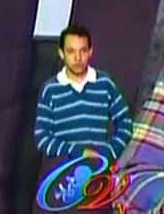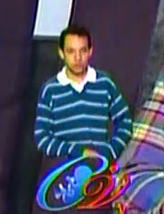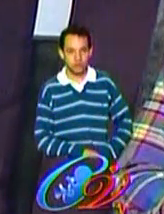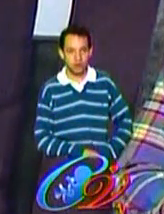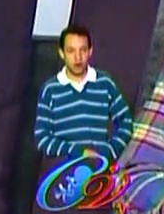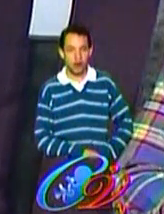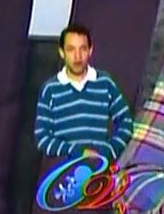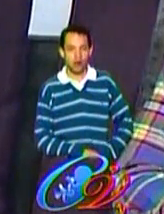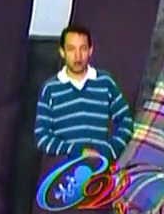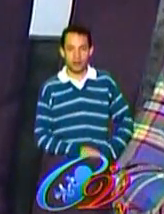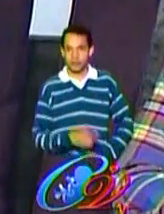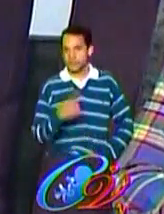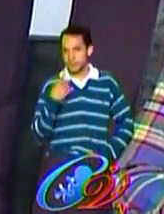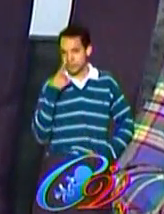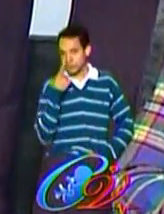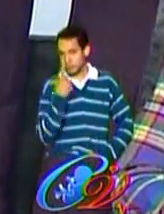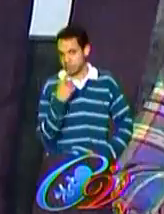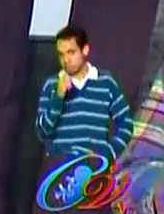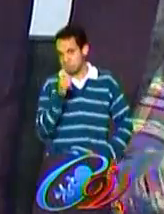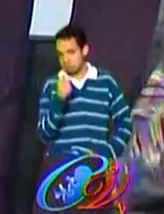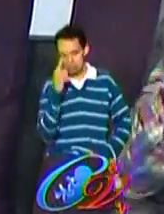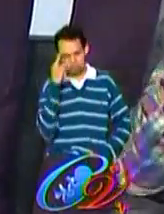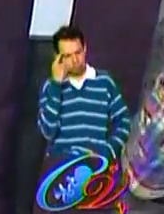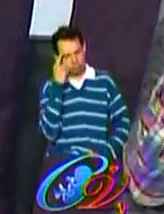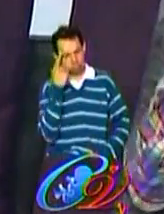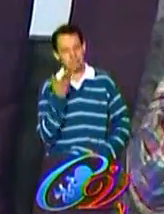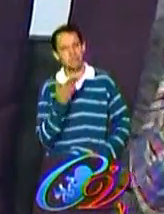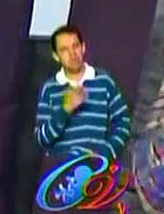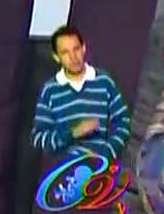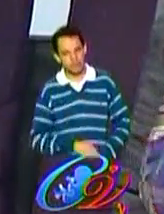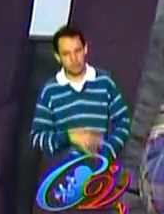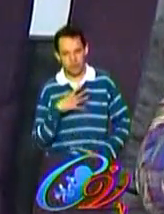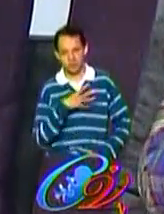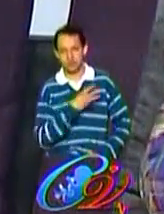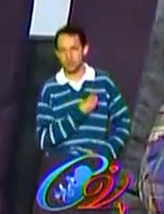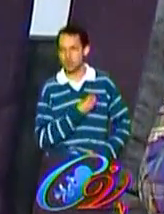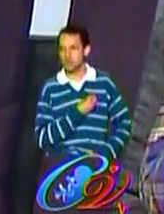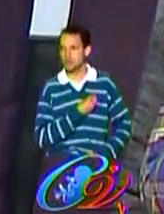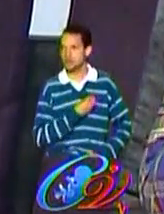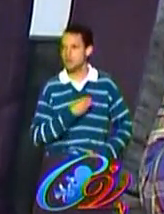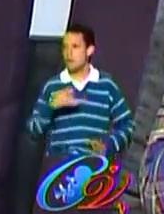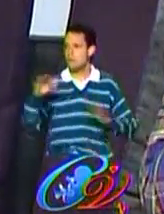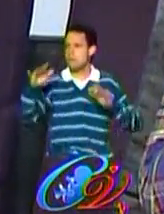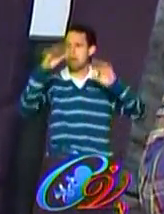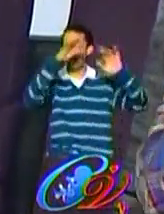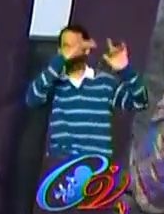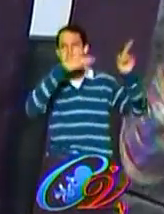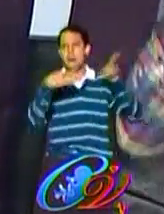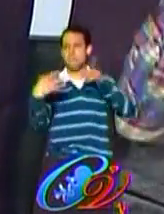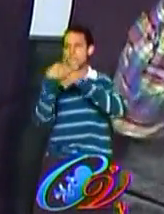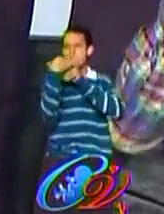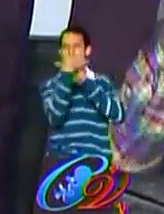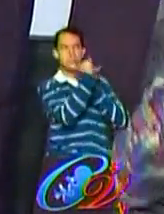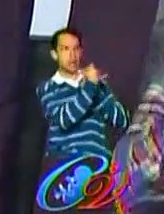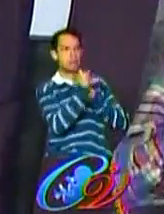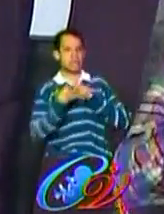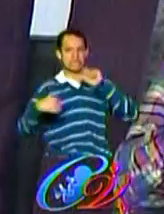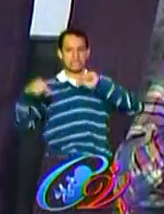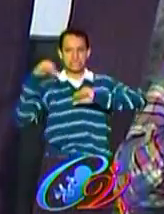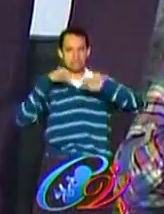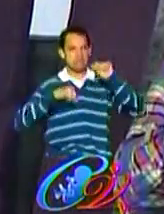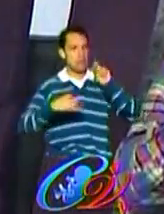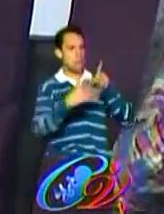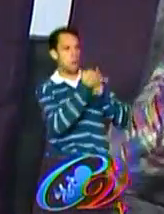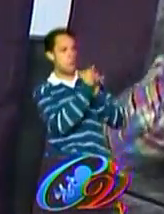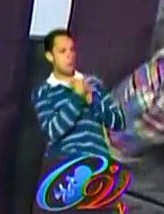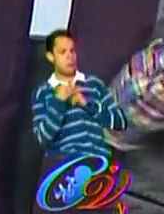Y entonces muchos de ustedes se preguntarán, si nosotros estamos expuestos a esa cantidad de químicos, si nosotros somos una tabla